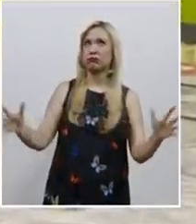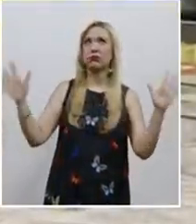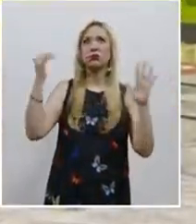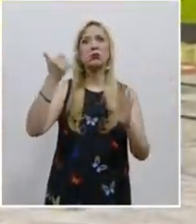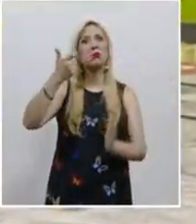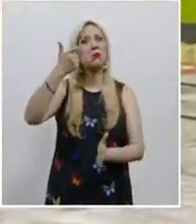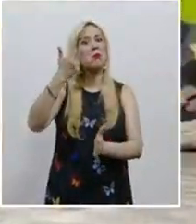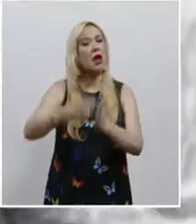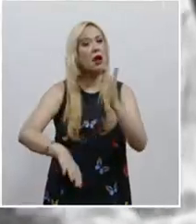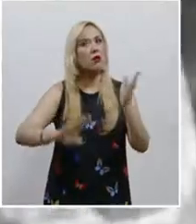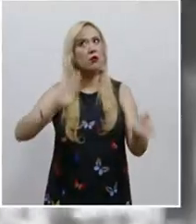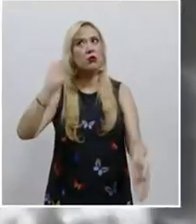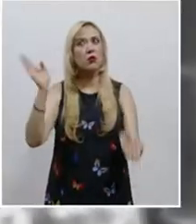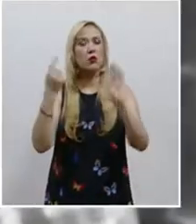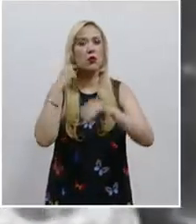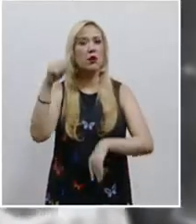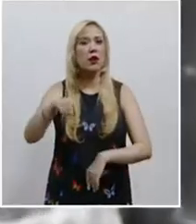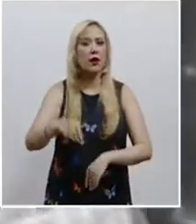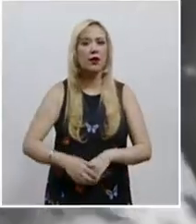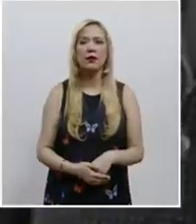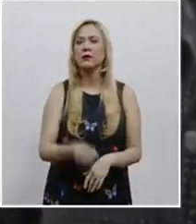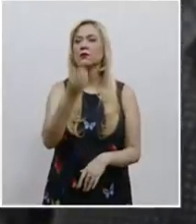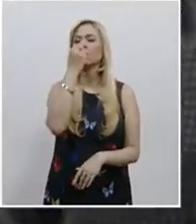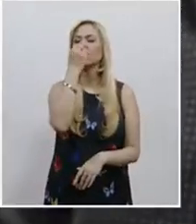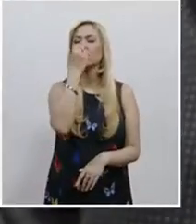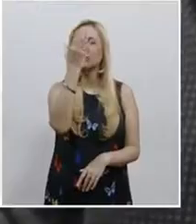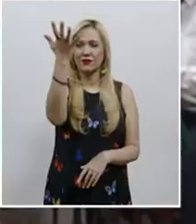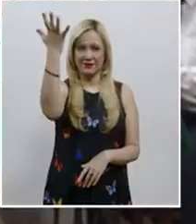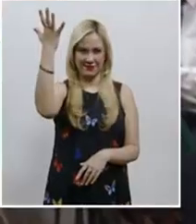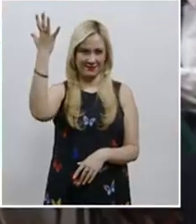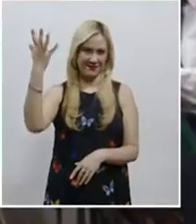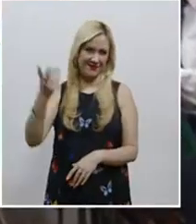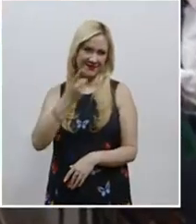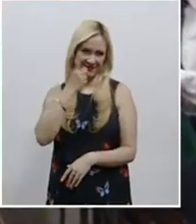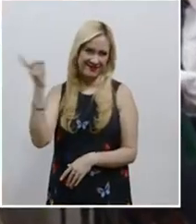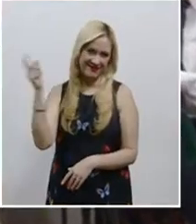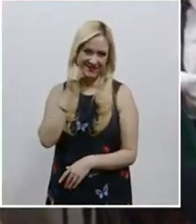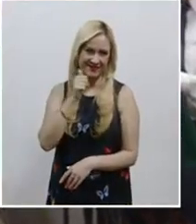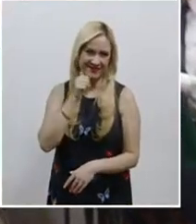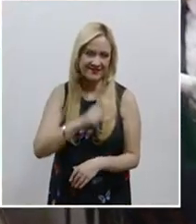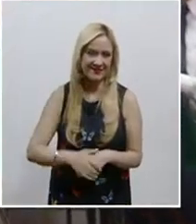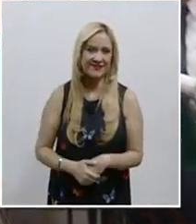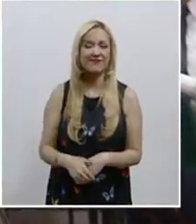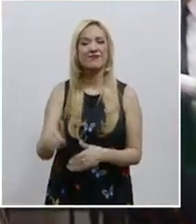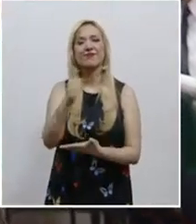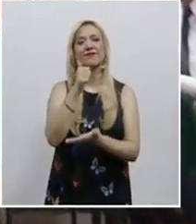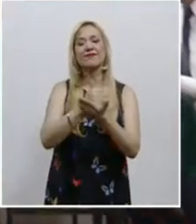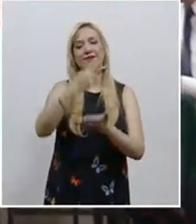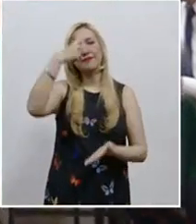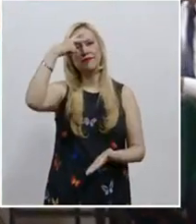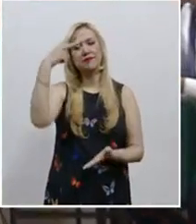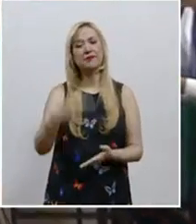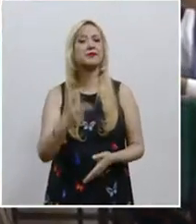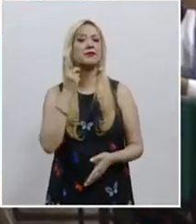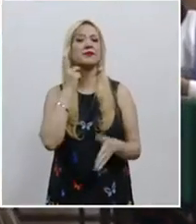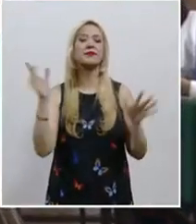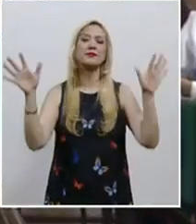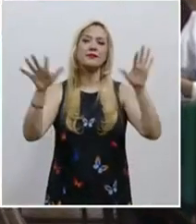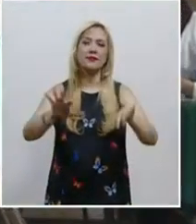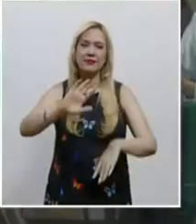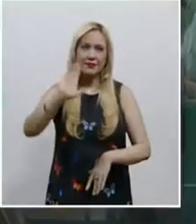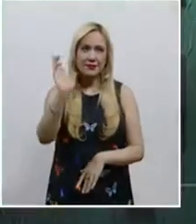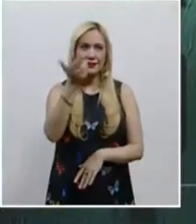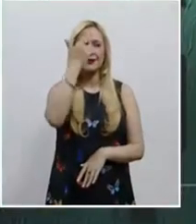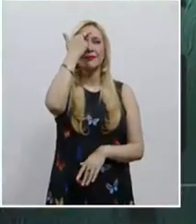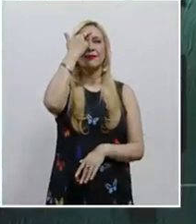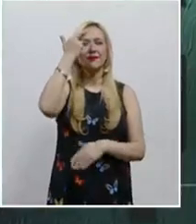del mundo. ¡Qué bonito es lo bonito! El Congreso de la Ciudad de México rindió homenaje al